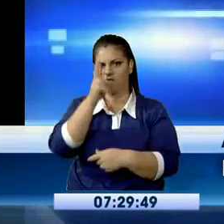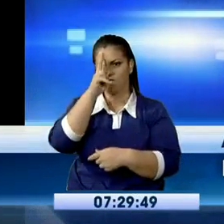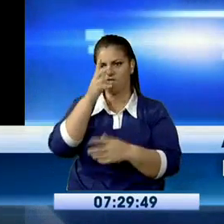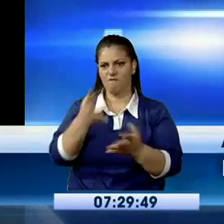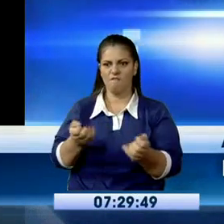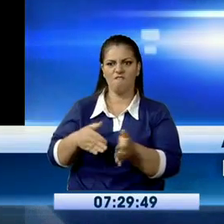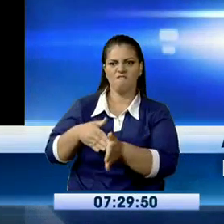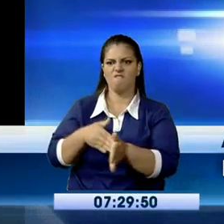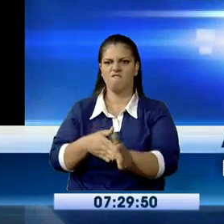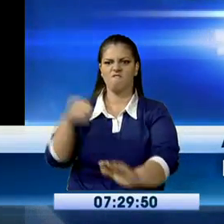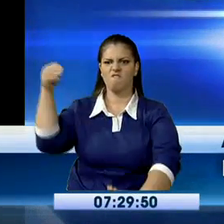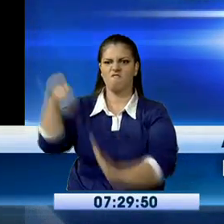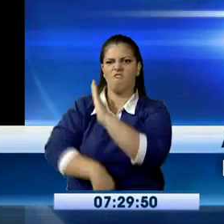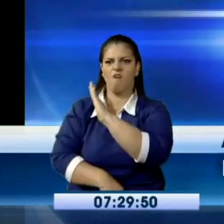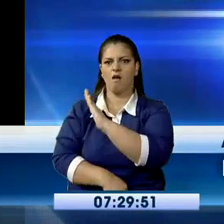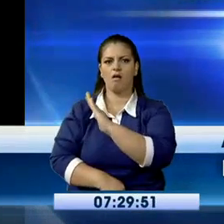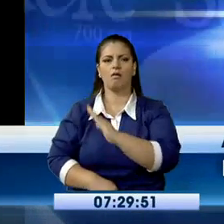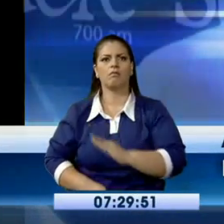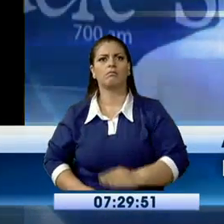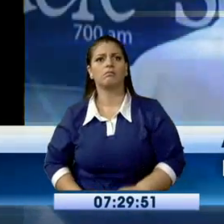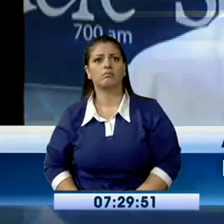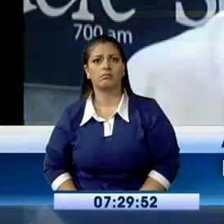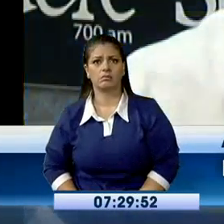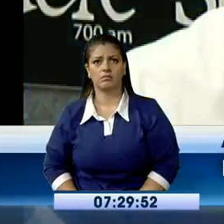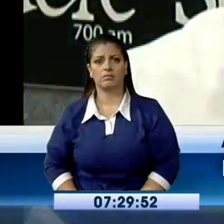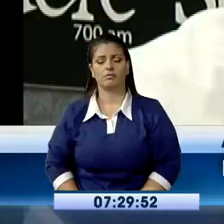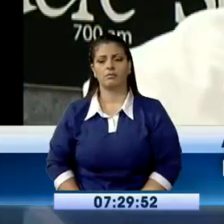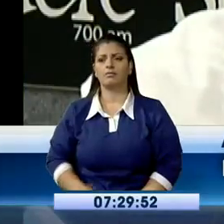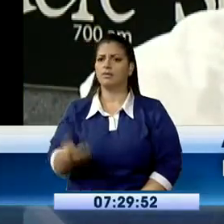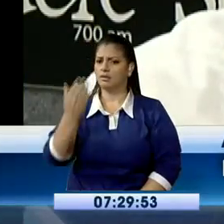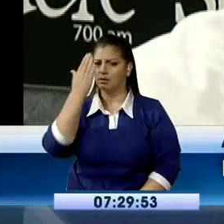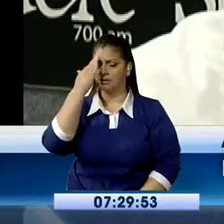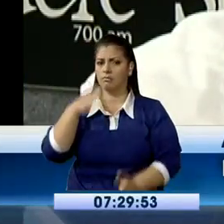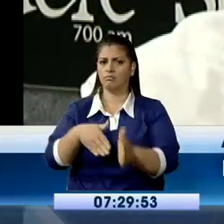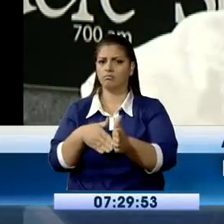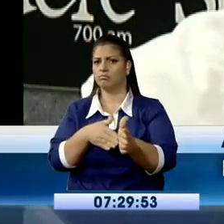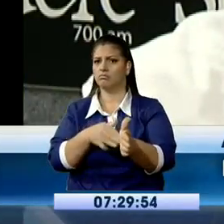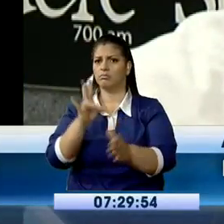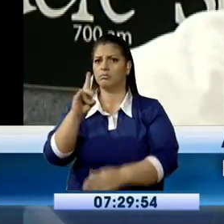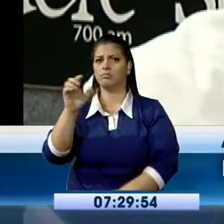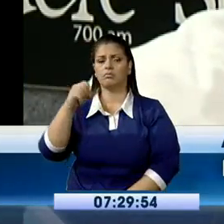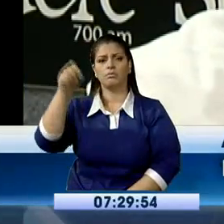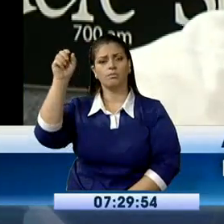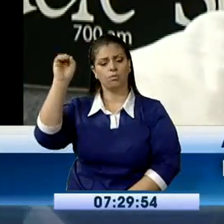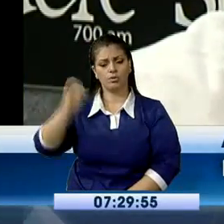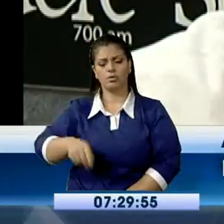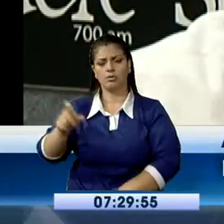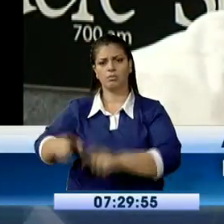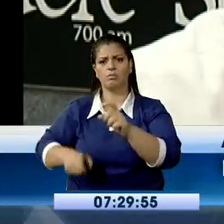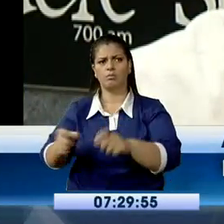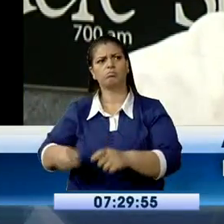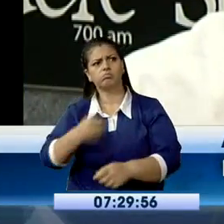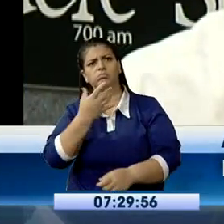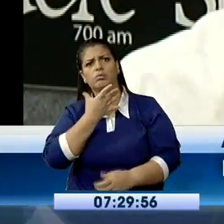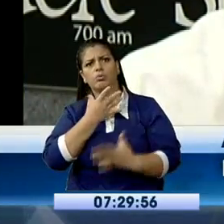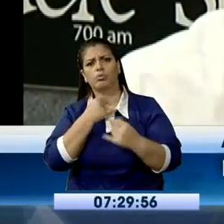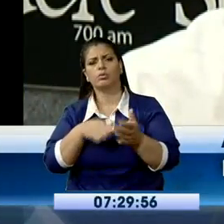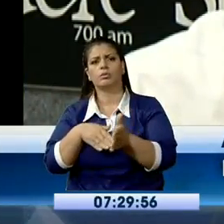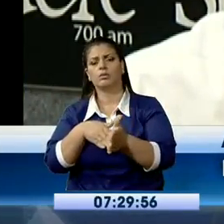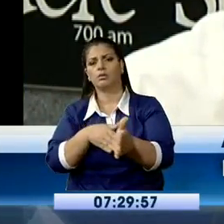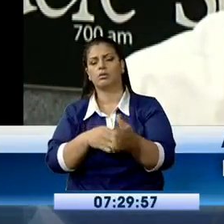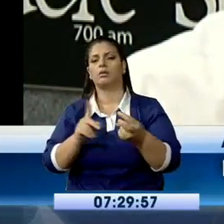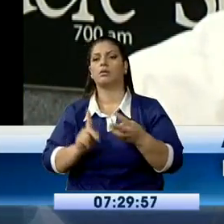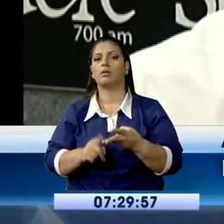del 70% de los usuarios. Además, señaló que en la Asamblea hay que desmontar trabas para recuperar la